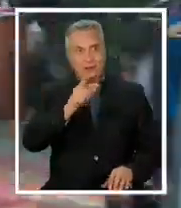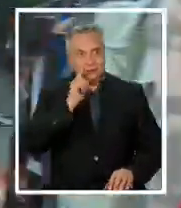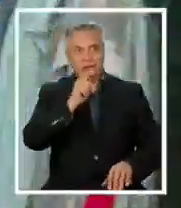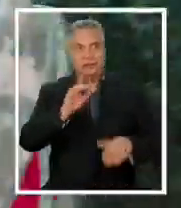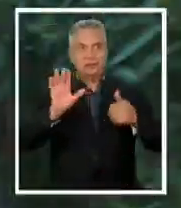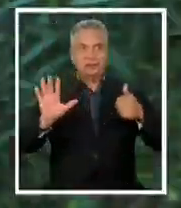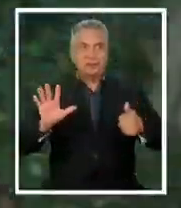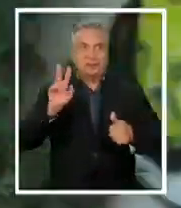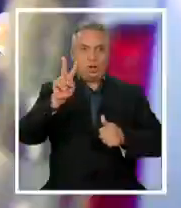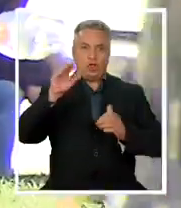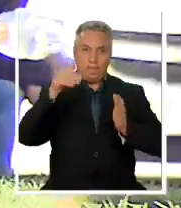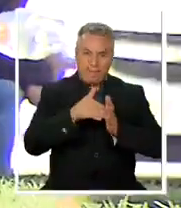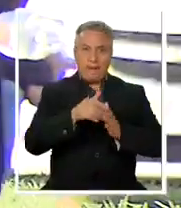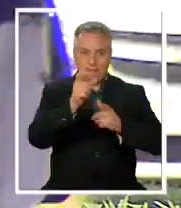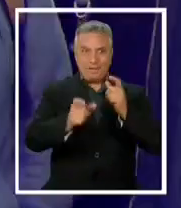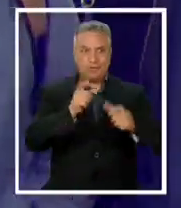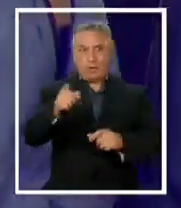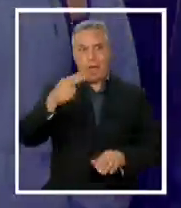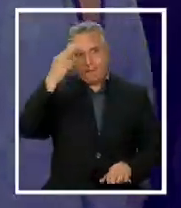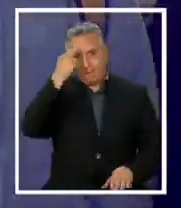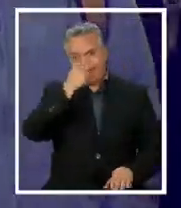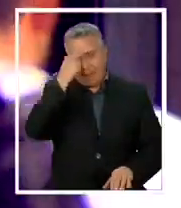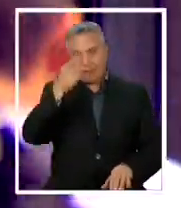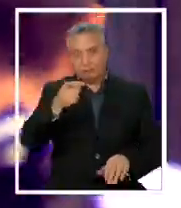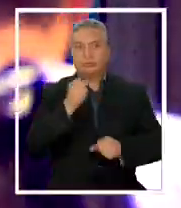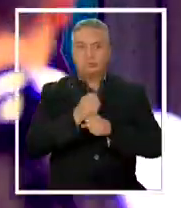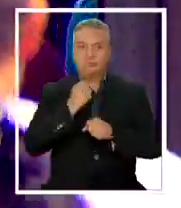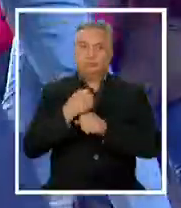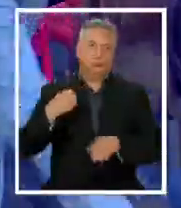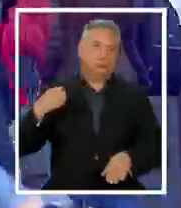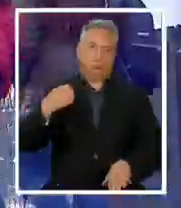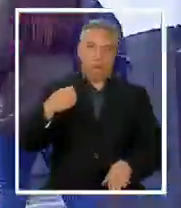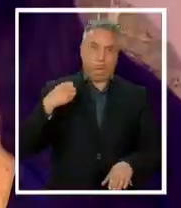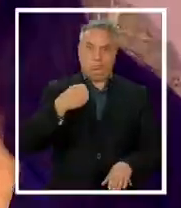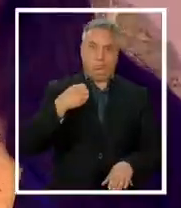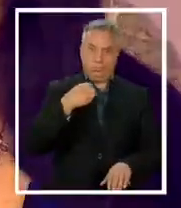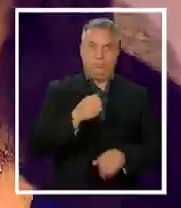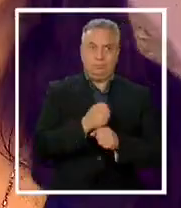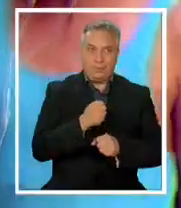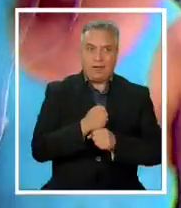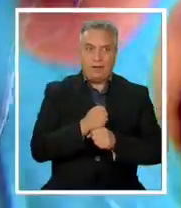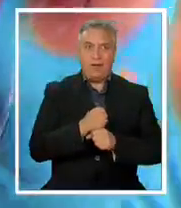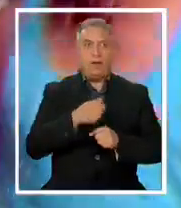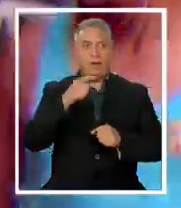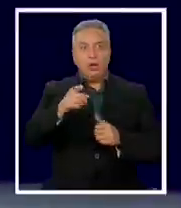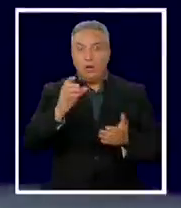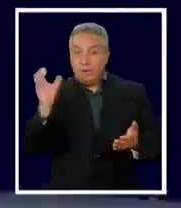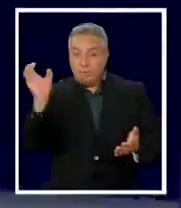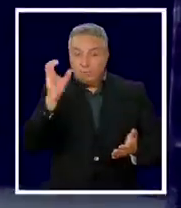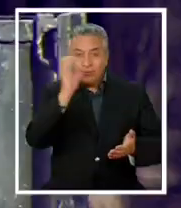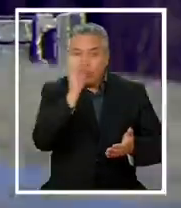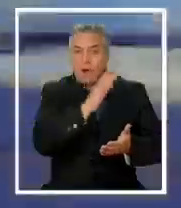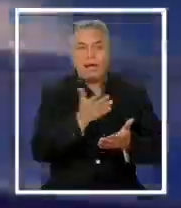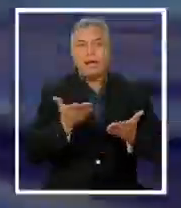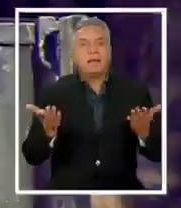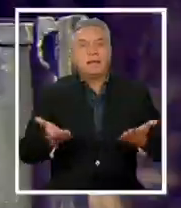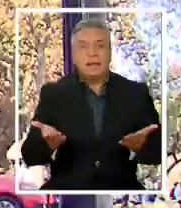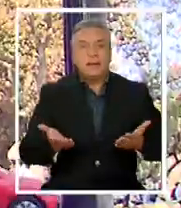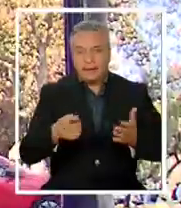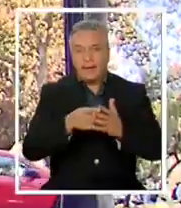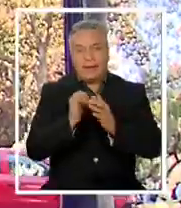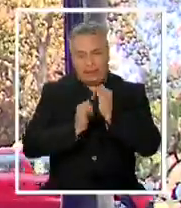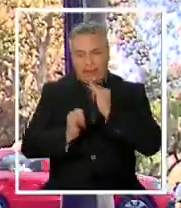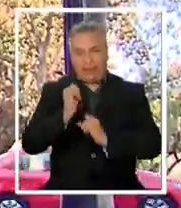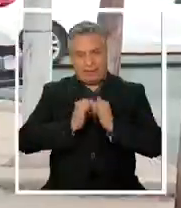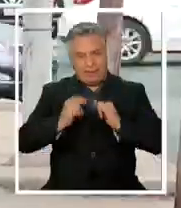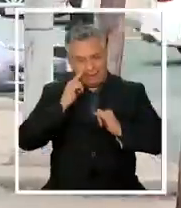62.000 personas que durante marzo se sumaron a la fuerza de trabajo. Acorde a los tiempos, su búsqueda se ha centrado principalmente en Internet.